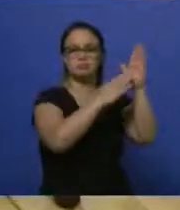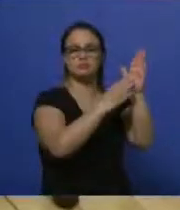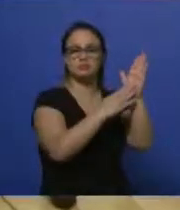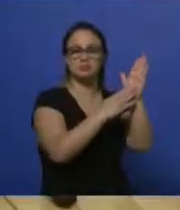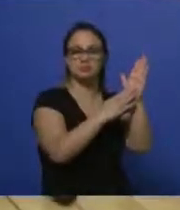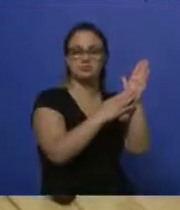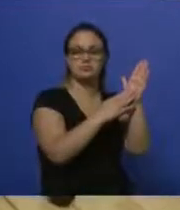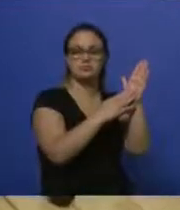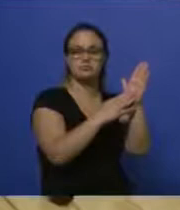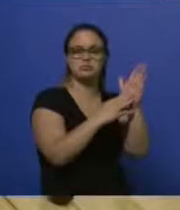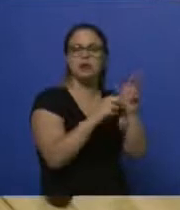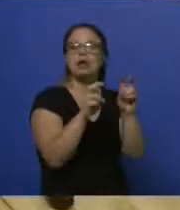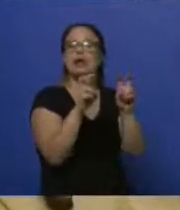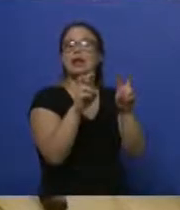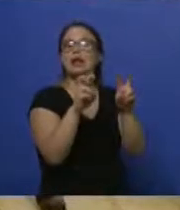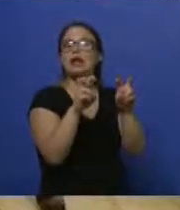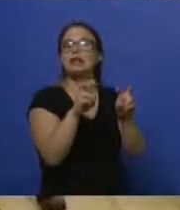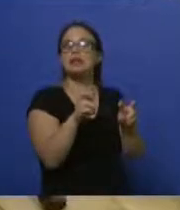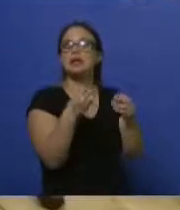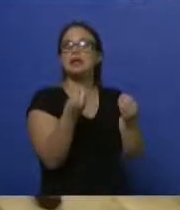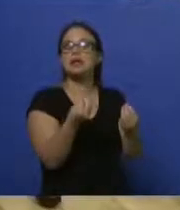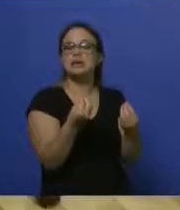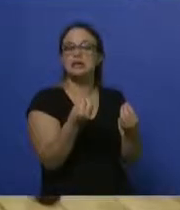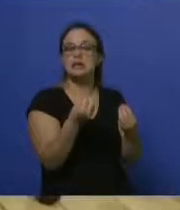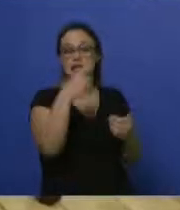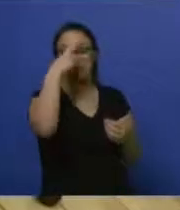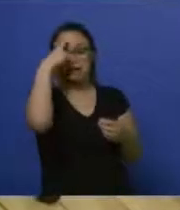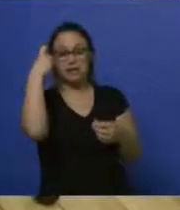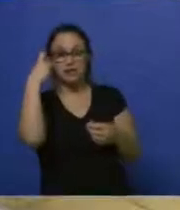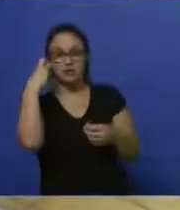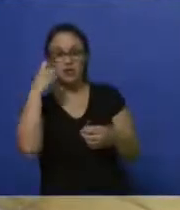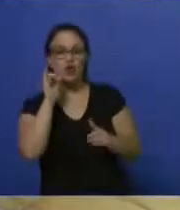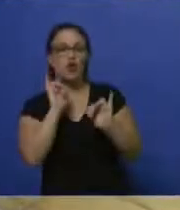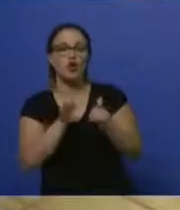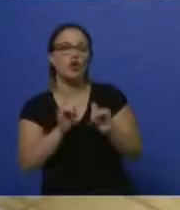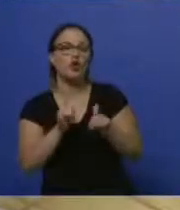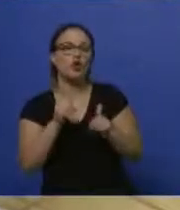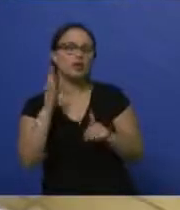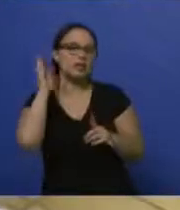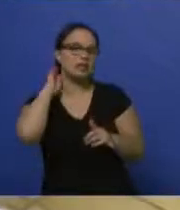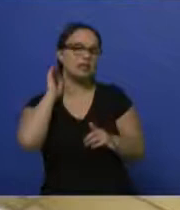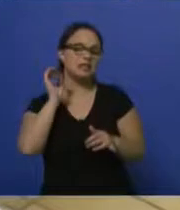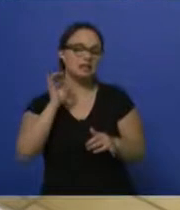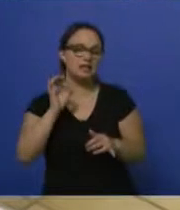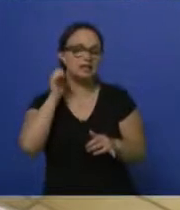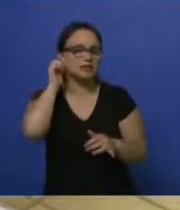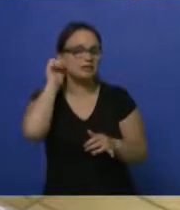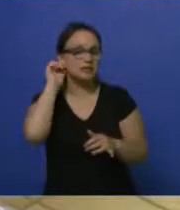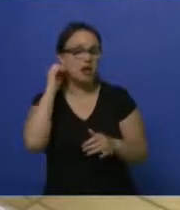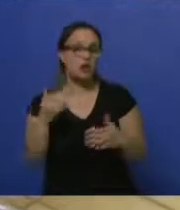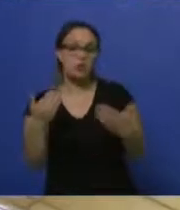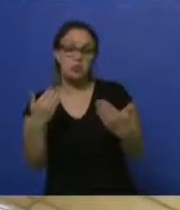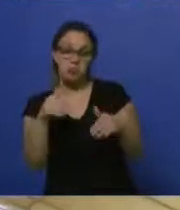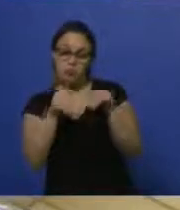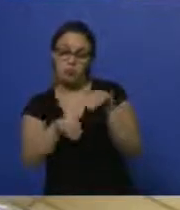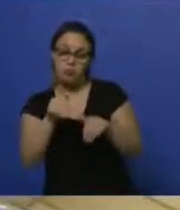ejemplo, hay un tema, viste que en la Nación pueden votar los jóvenes de 16 años. Sí. Bueno, en Villa María no lo van a poder hacer. Porque no